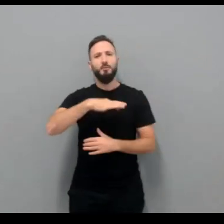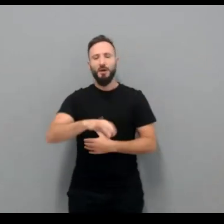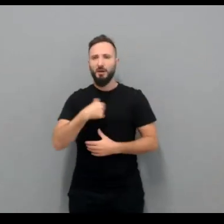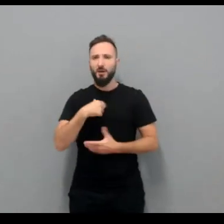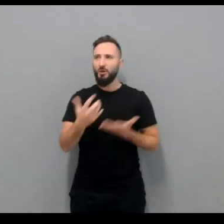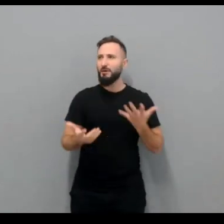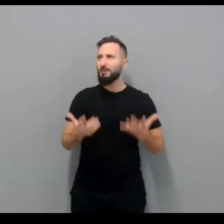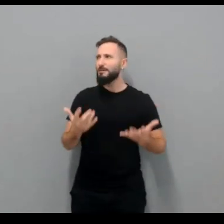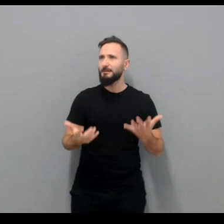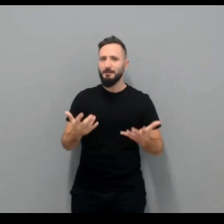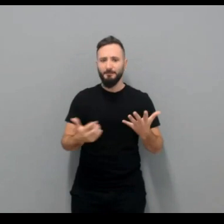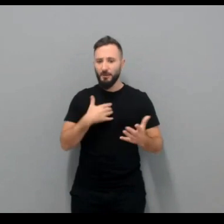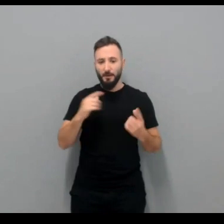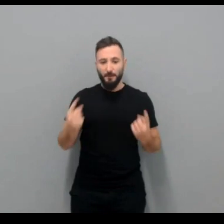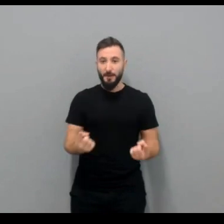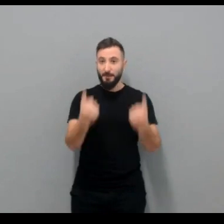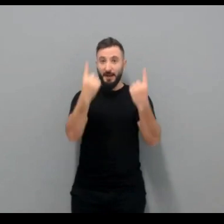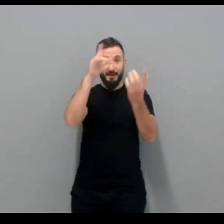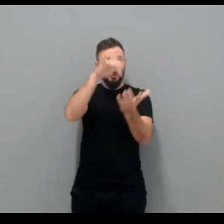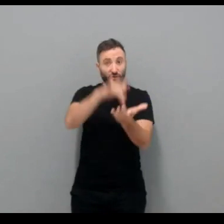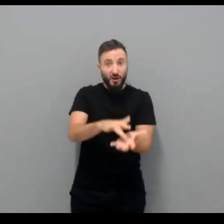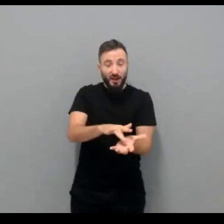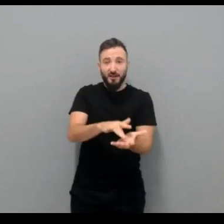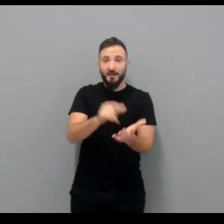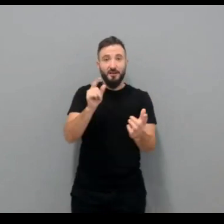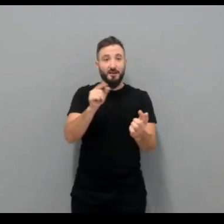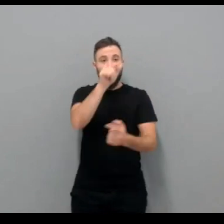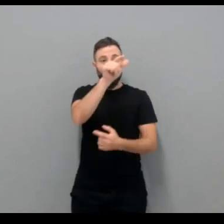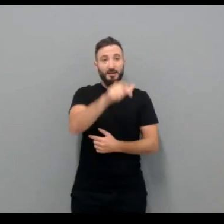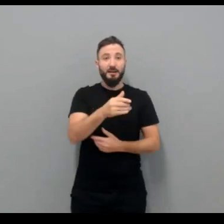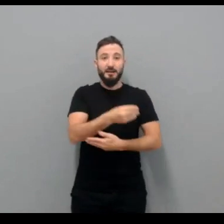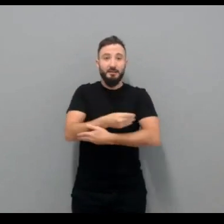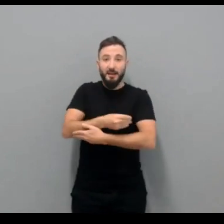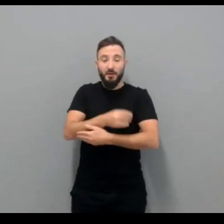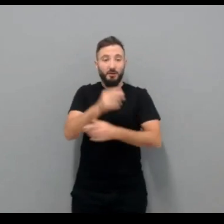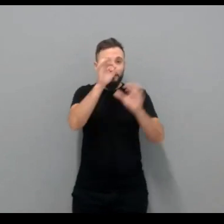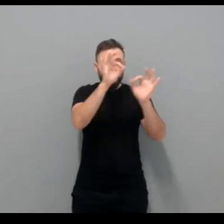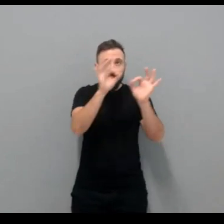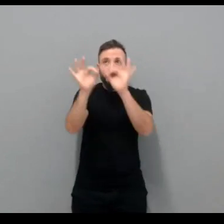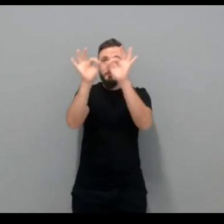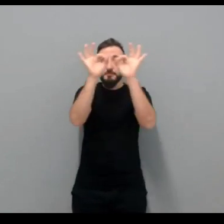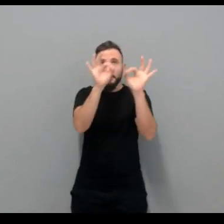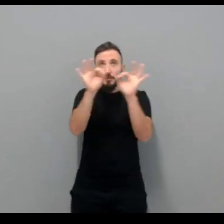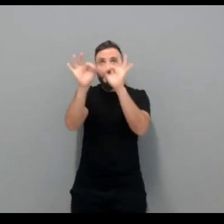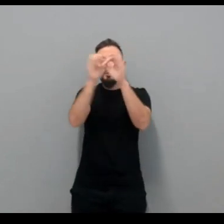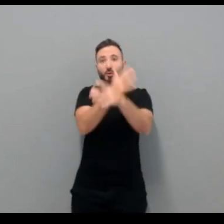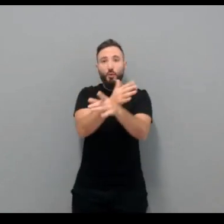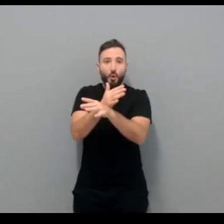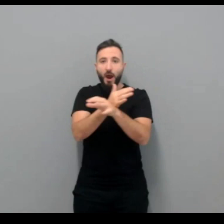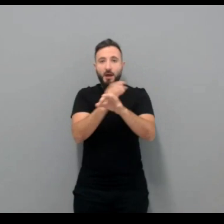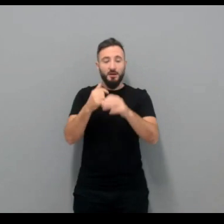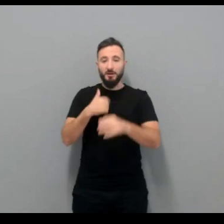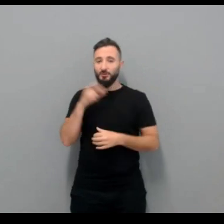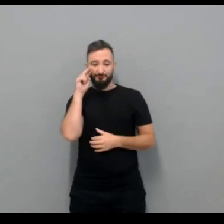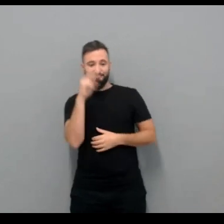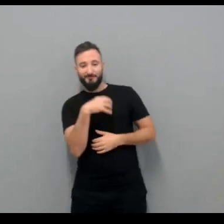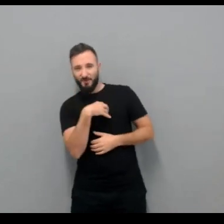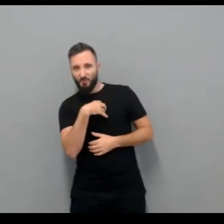porque no me las dejaron ver. Las primeras veces que el niño se puso con el aparatito para empezar a jugar, porque Luca empezó